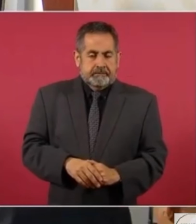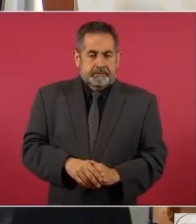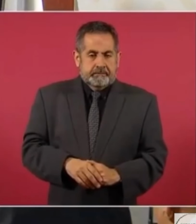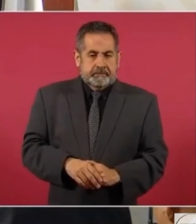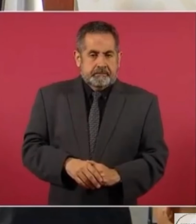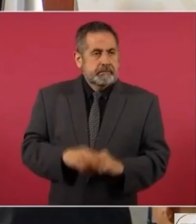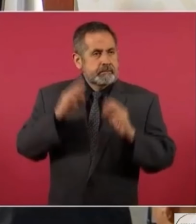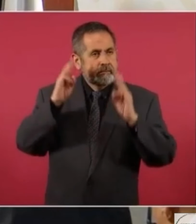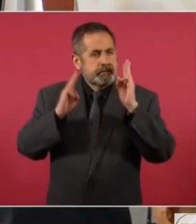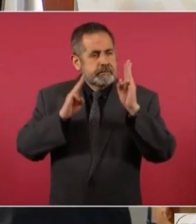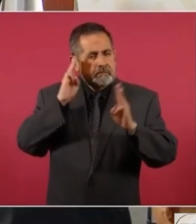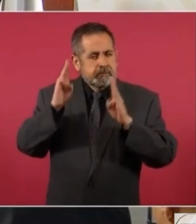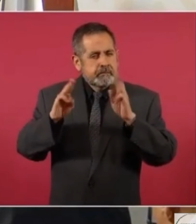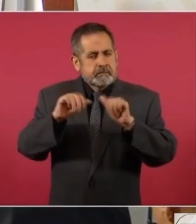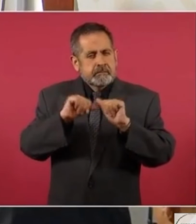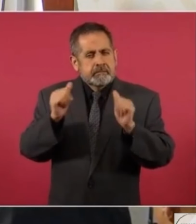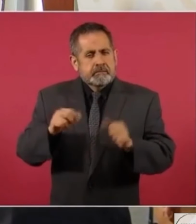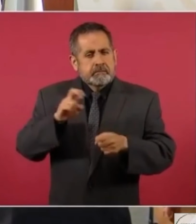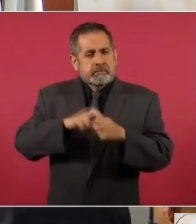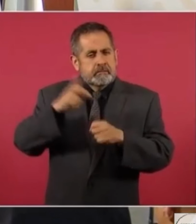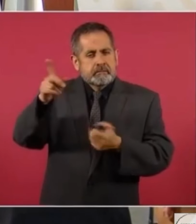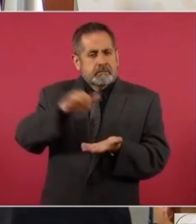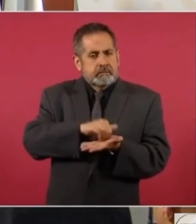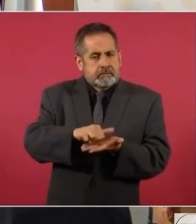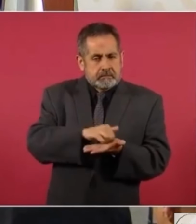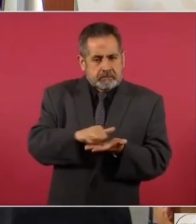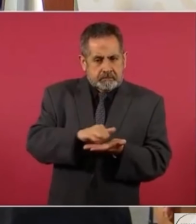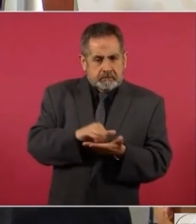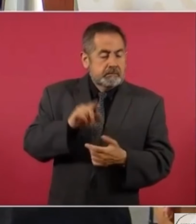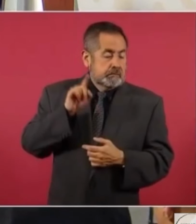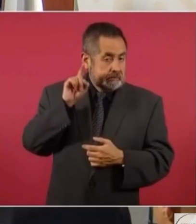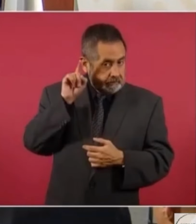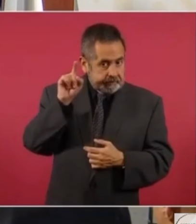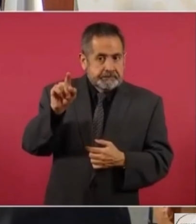de Arte de Nueva York